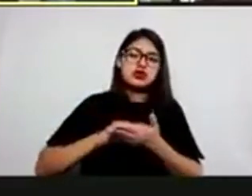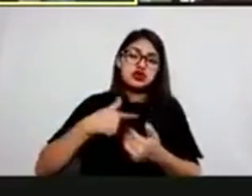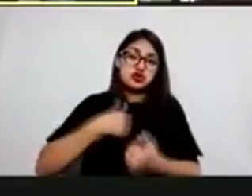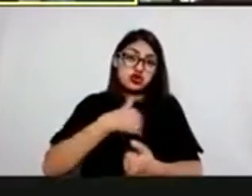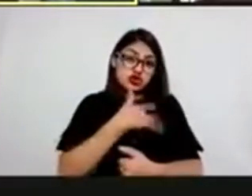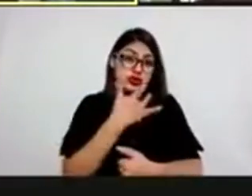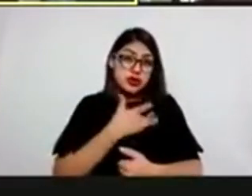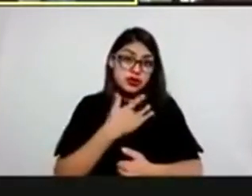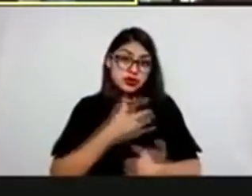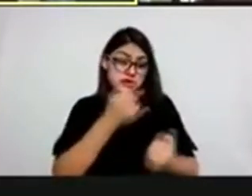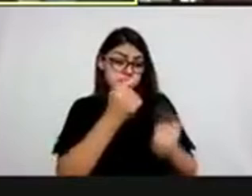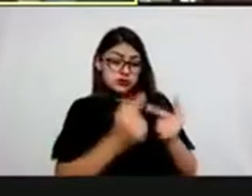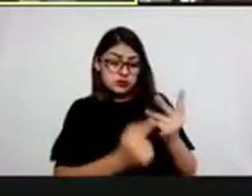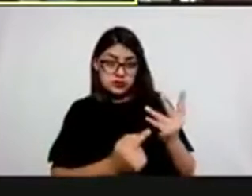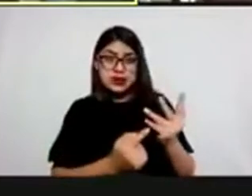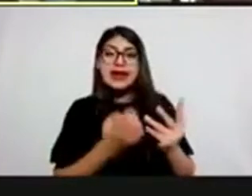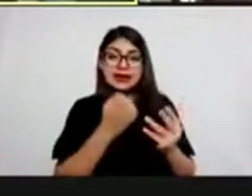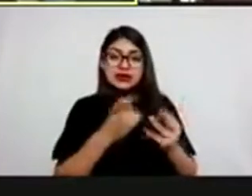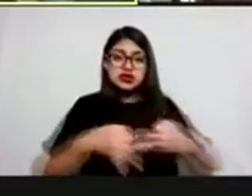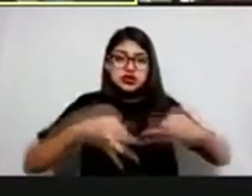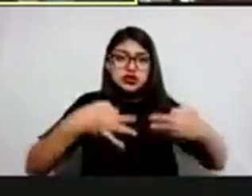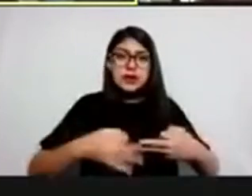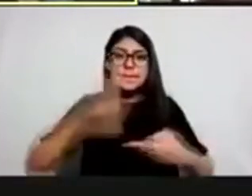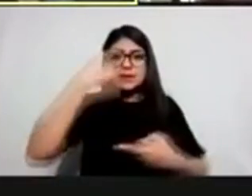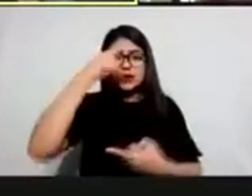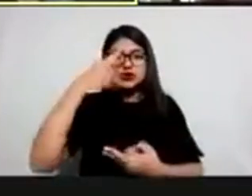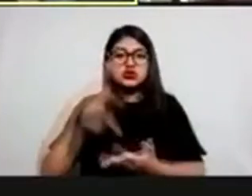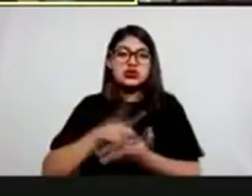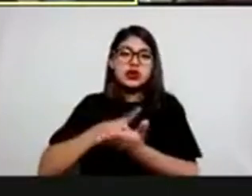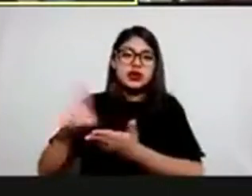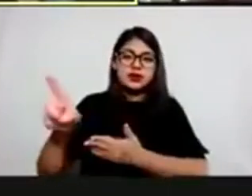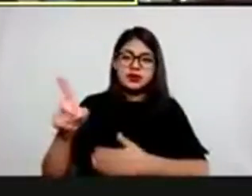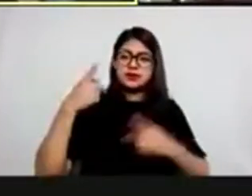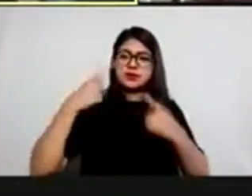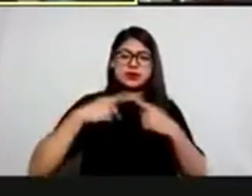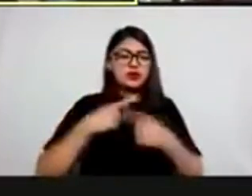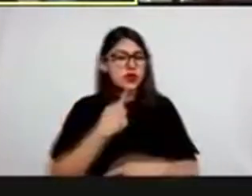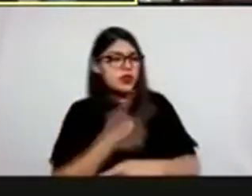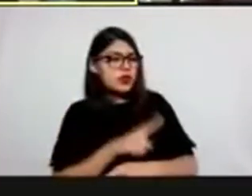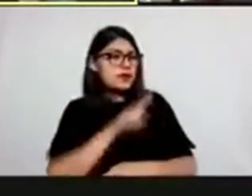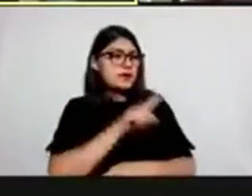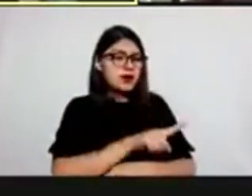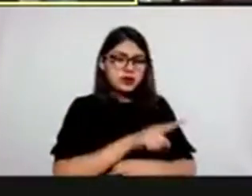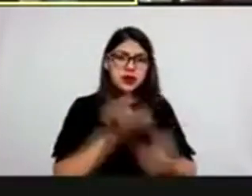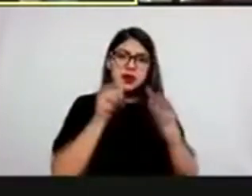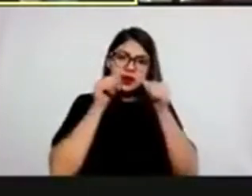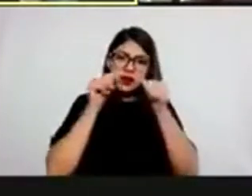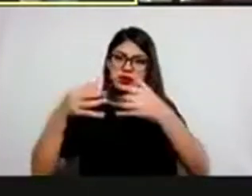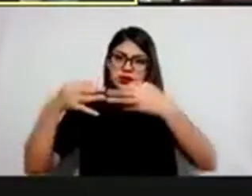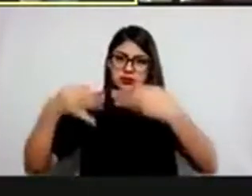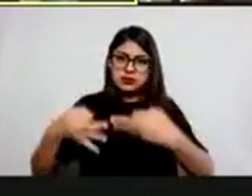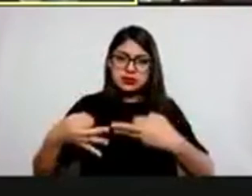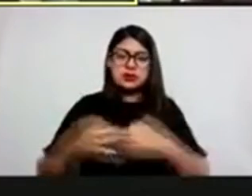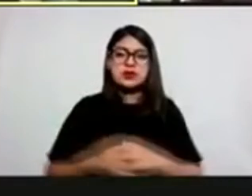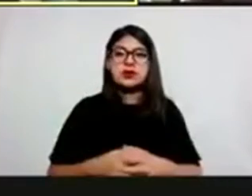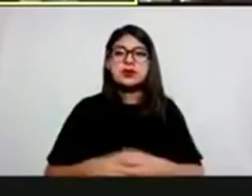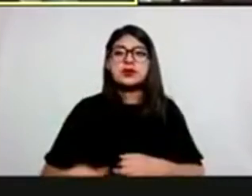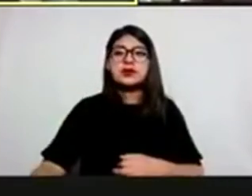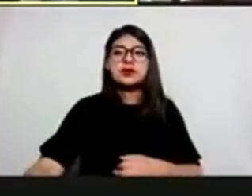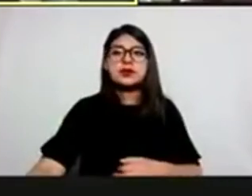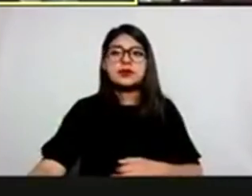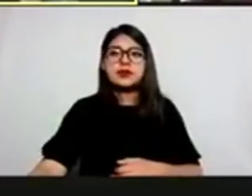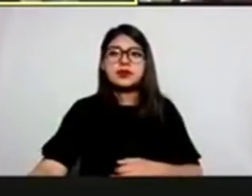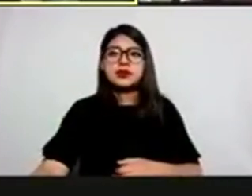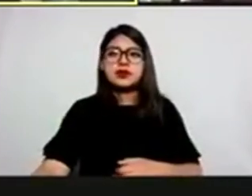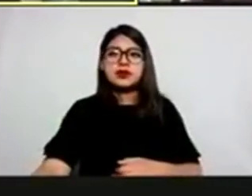afectación a los derechos de las denunciantes sin revictimizarlas. Al respecto, como